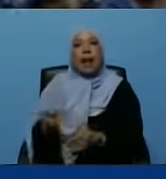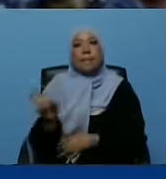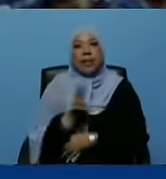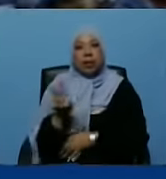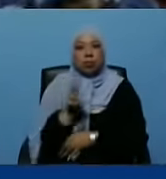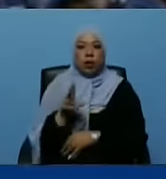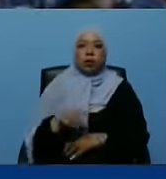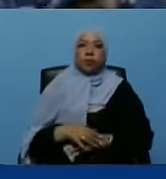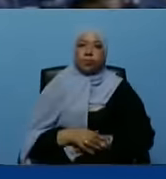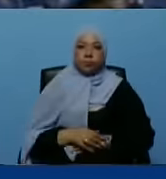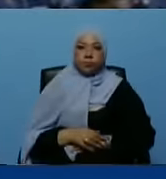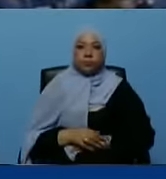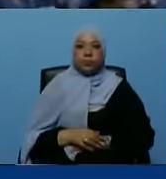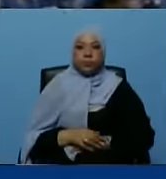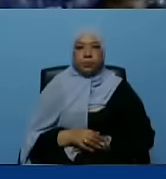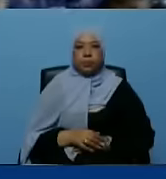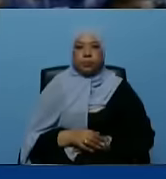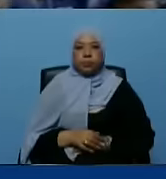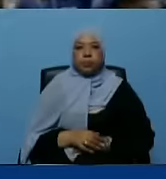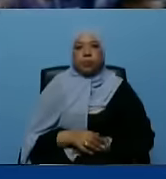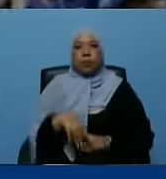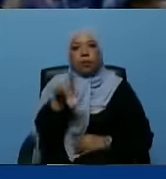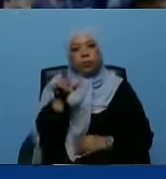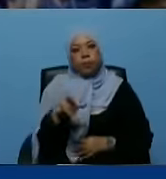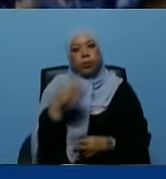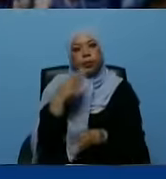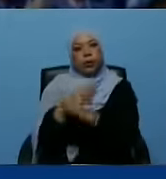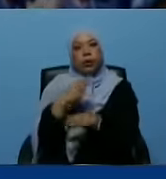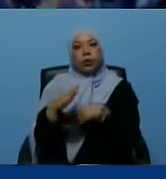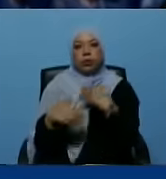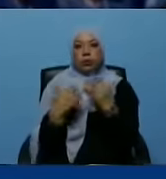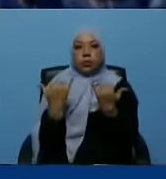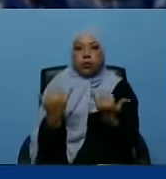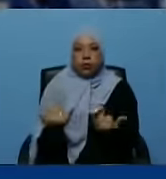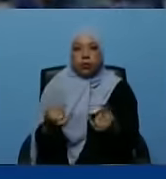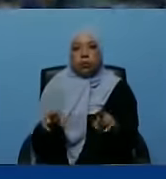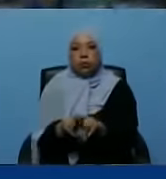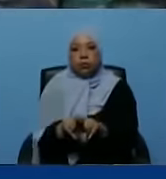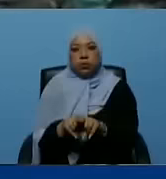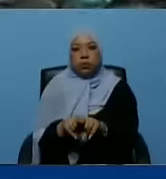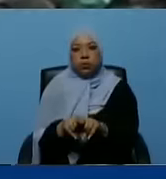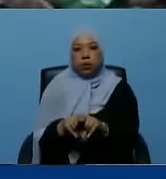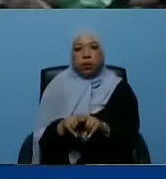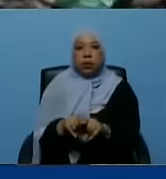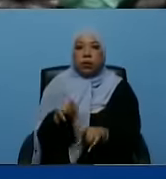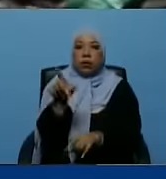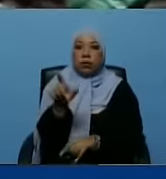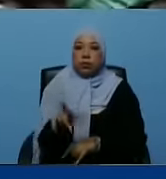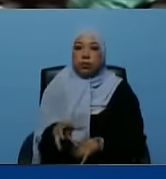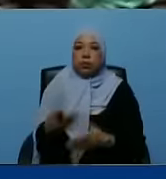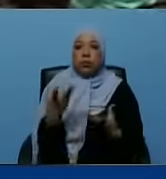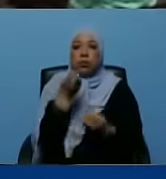venezolanas, no de Elon Musk, no de Goliat.